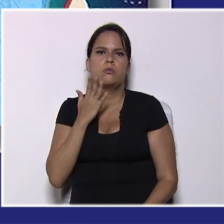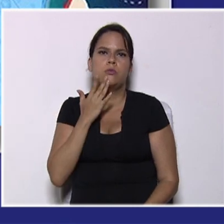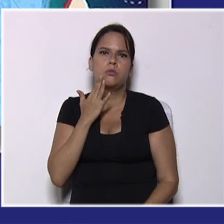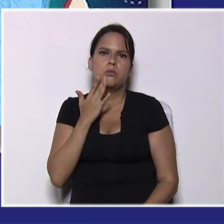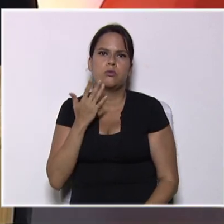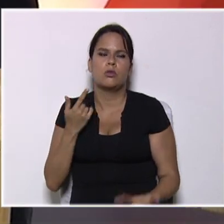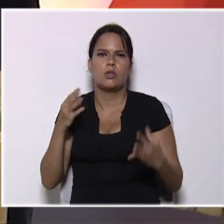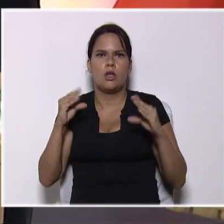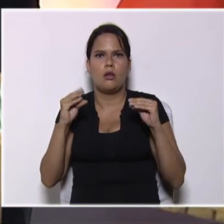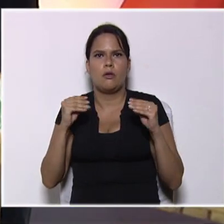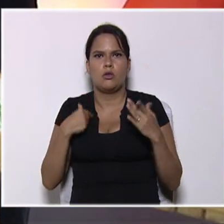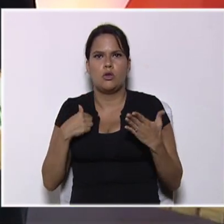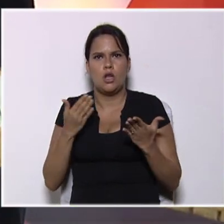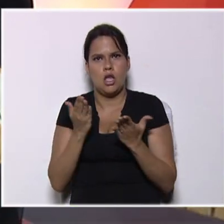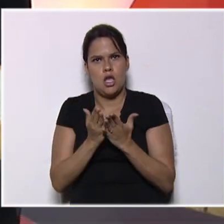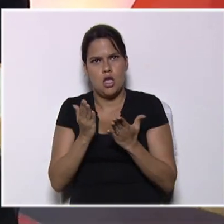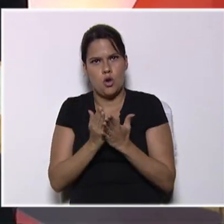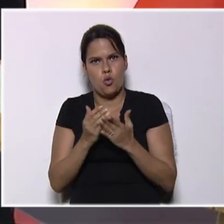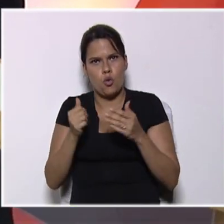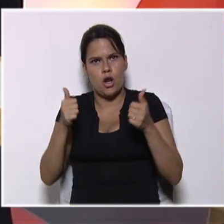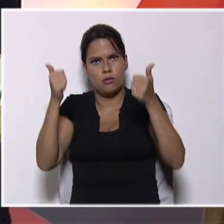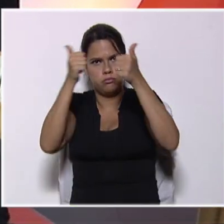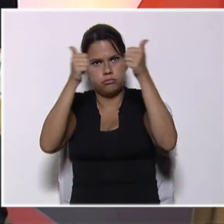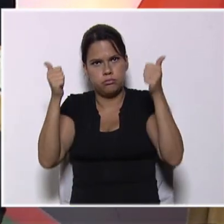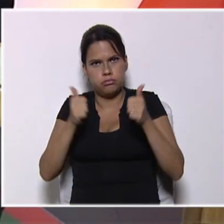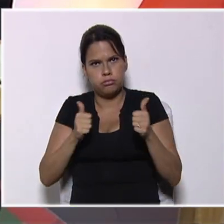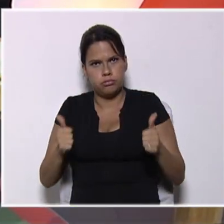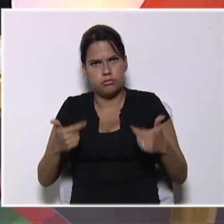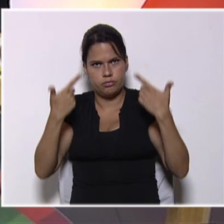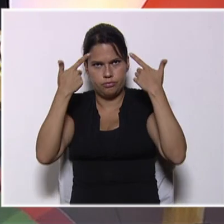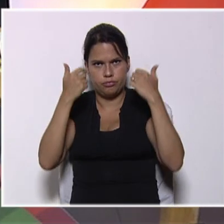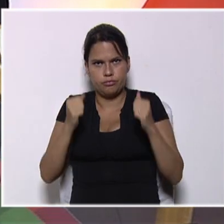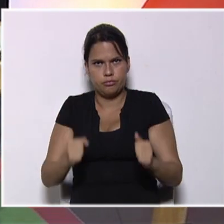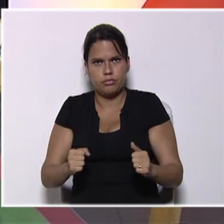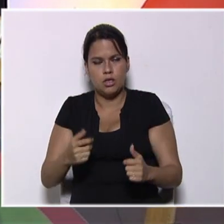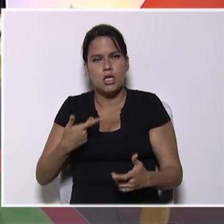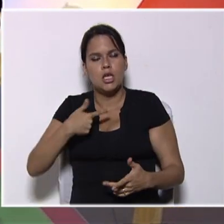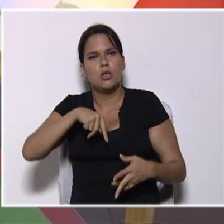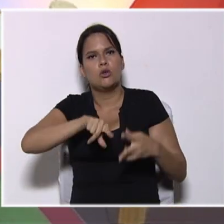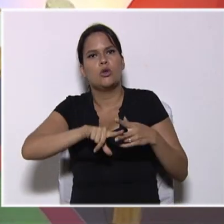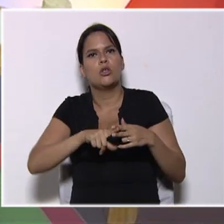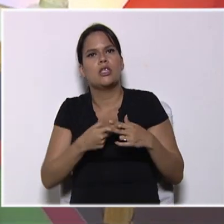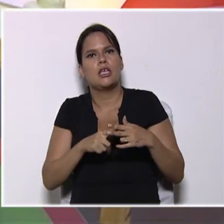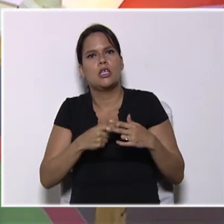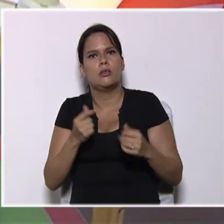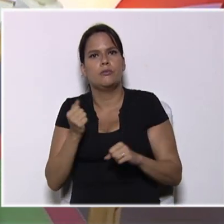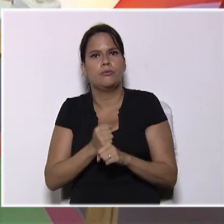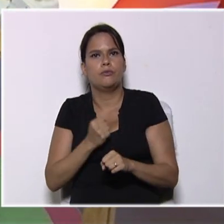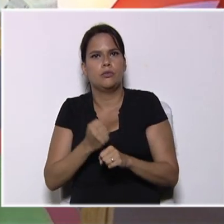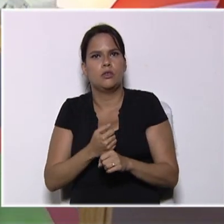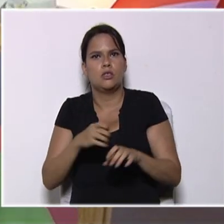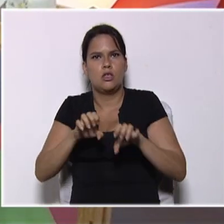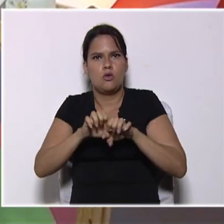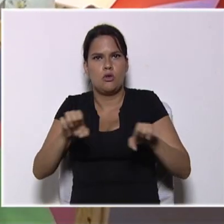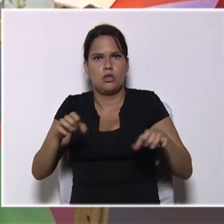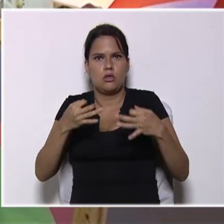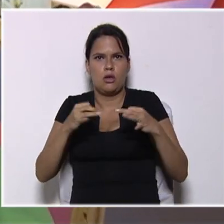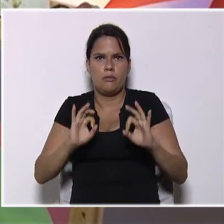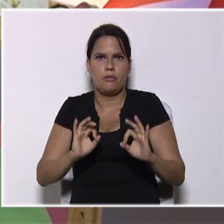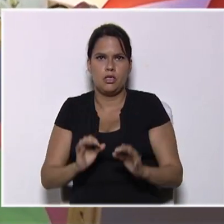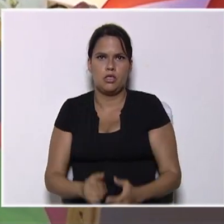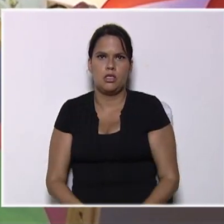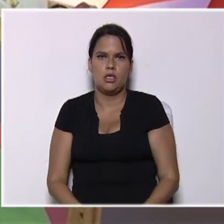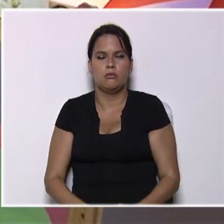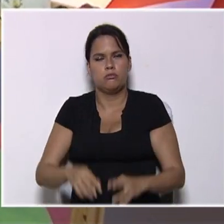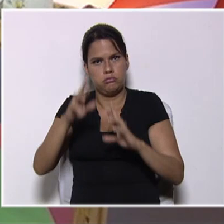hablando, nuestras escuelas de arte y oficio y nuestros talleres laborales de educación especial. De verdad que los